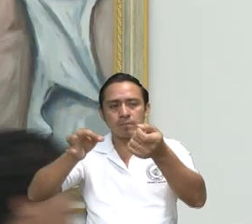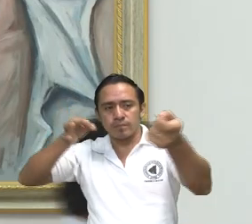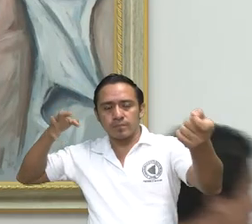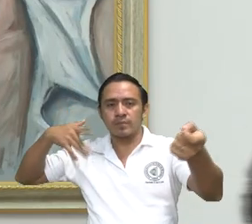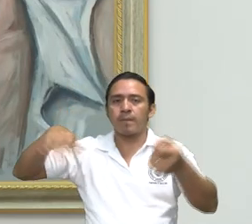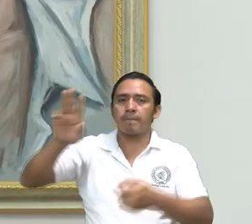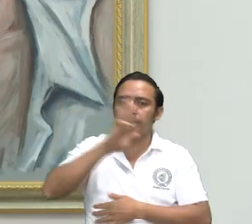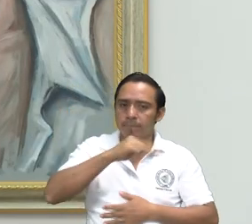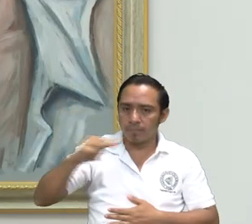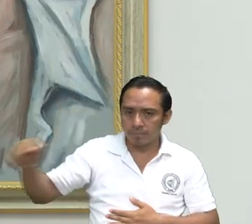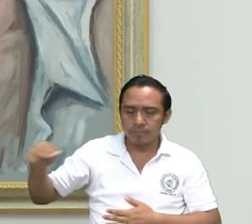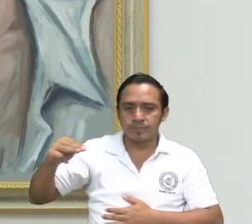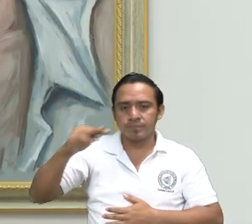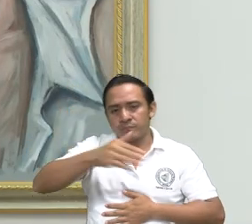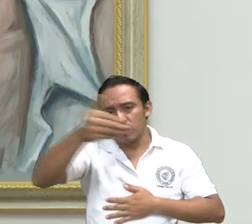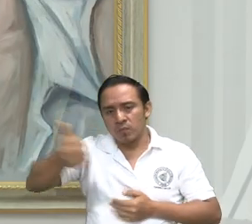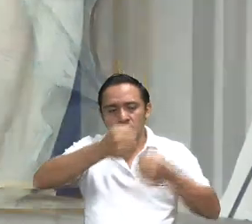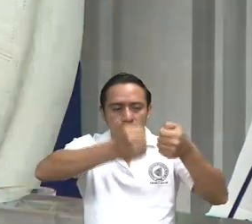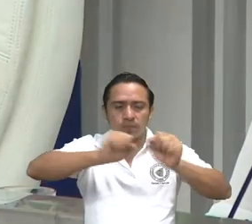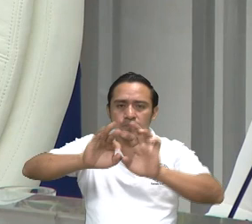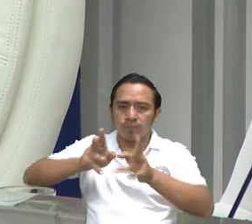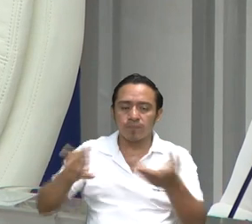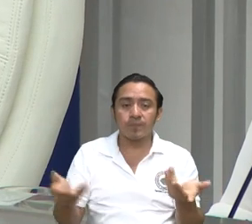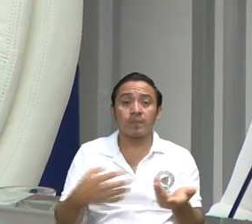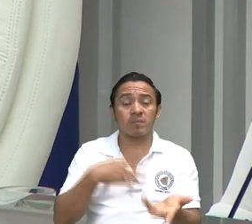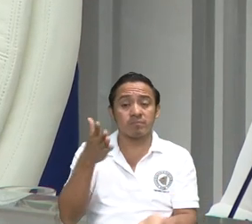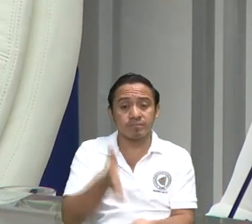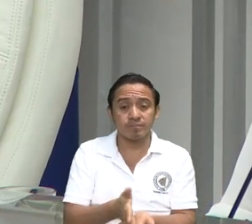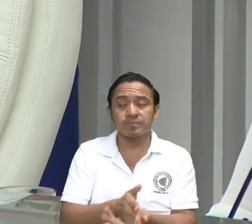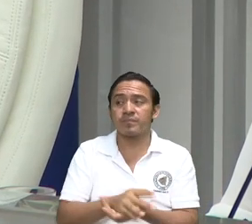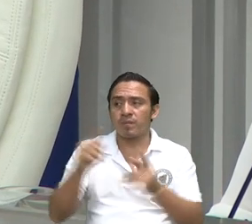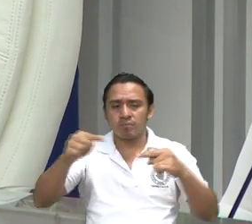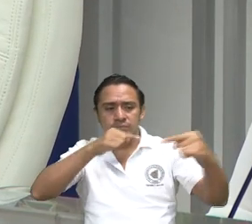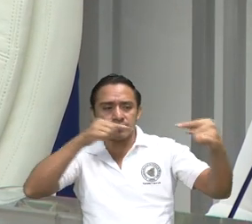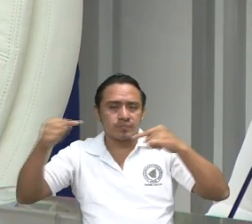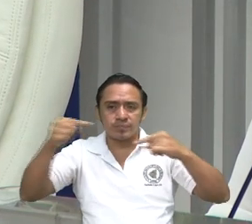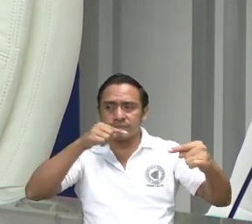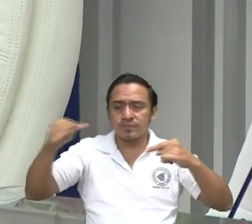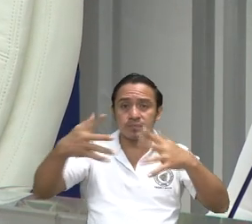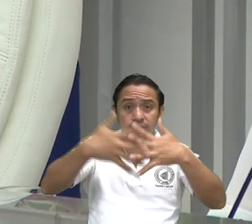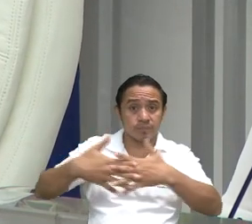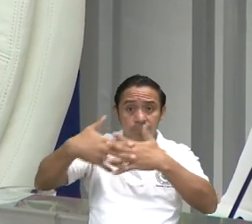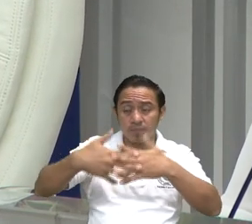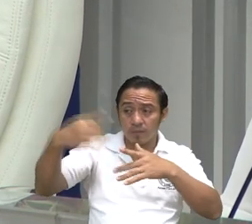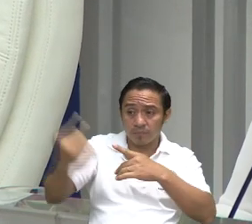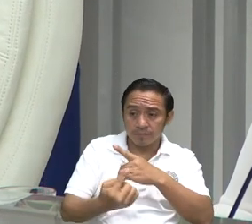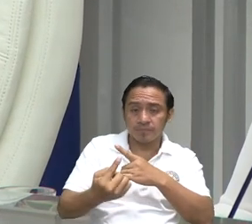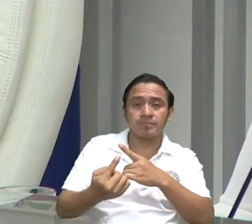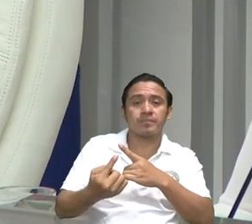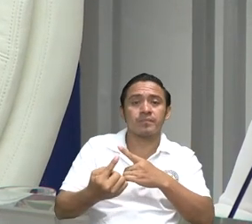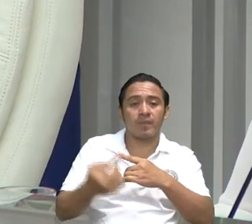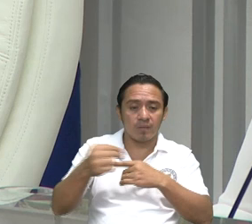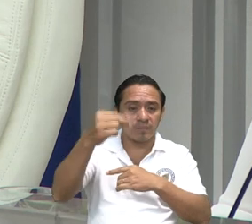y tantos otros hombres y mujeres que decididamente enfrentaron el filibusterismo e